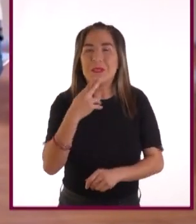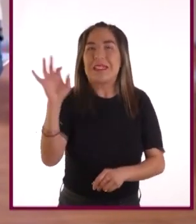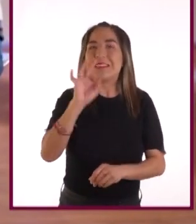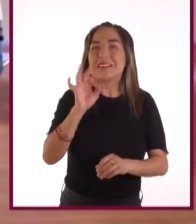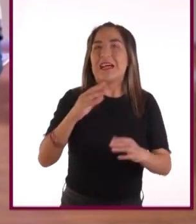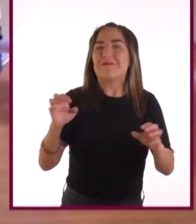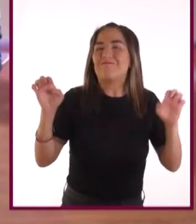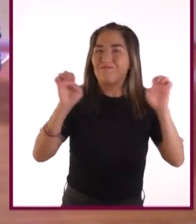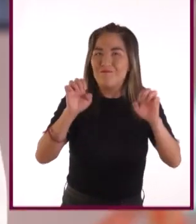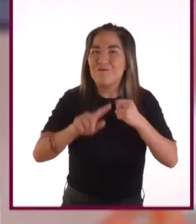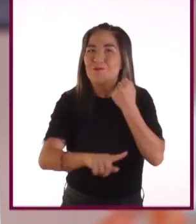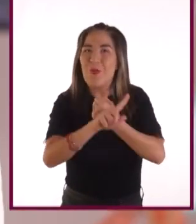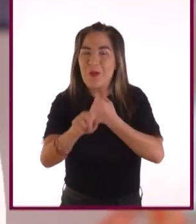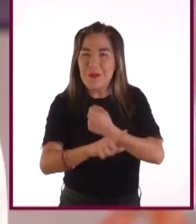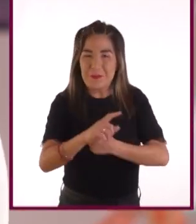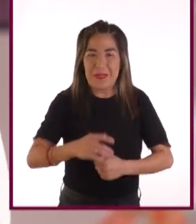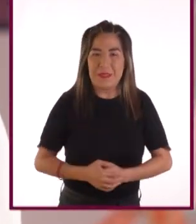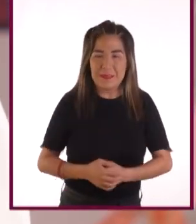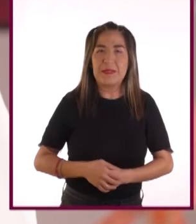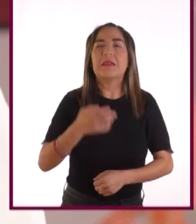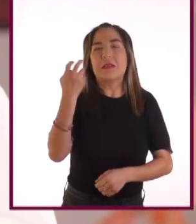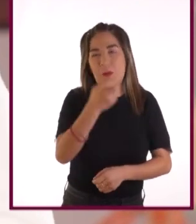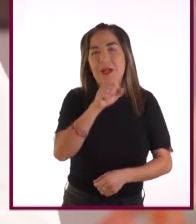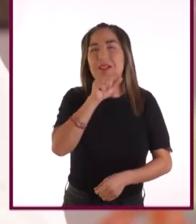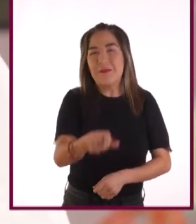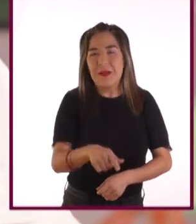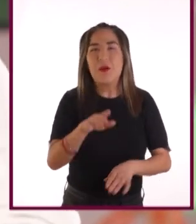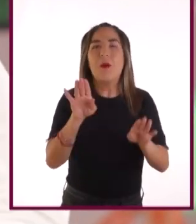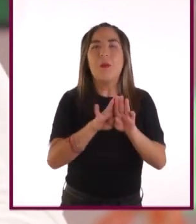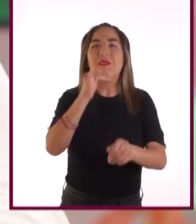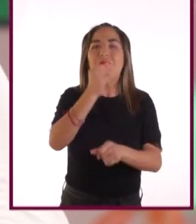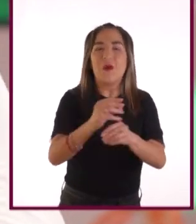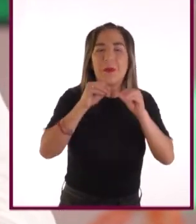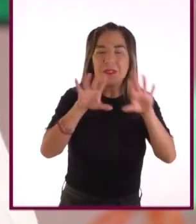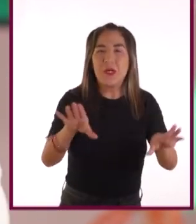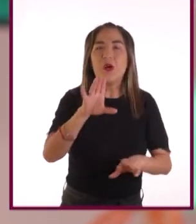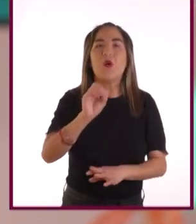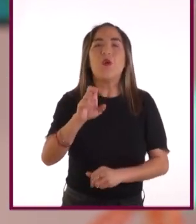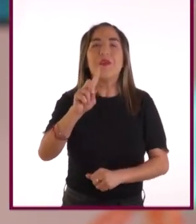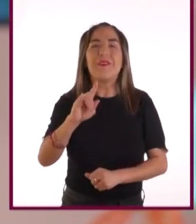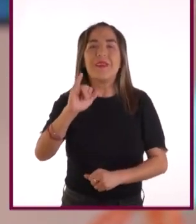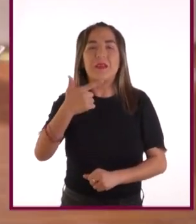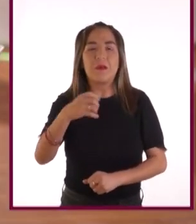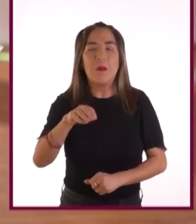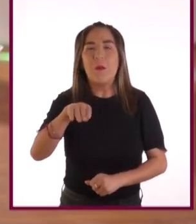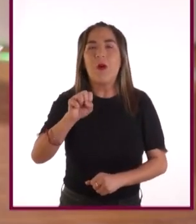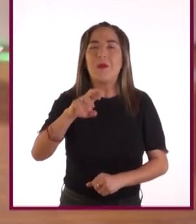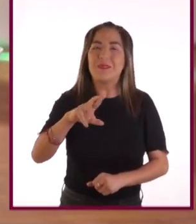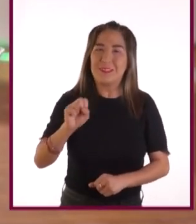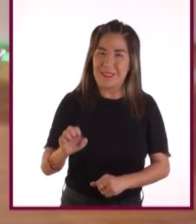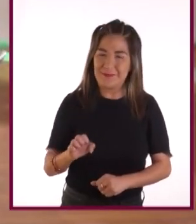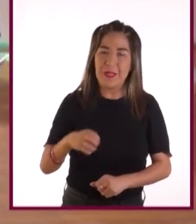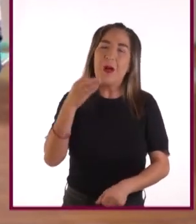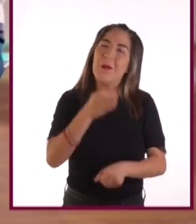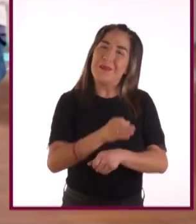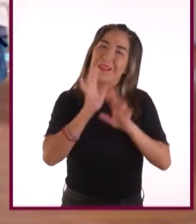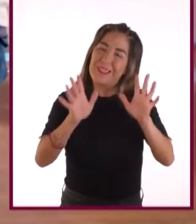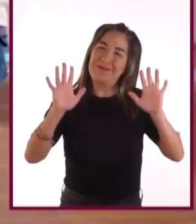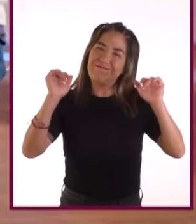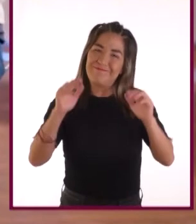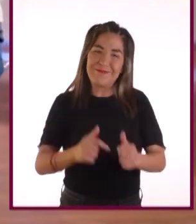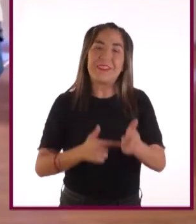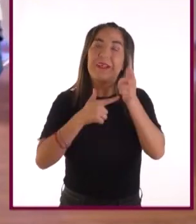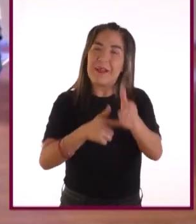ante una emergencia, pero también para comunicarse con mensajes encriptados en código Morse, ¿eh? Es hora de despedirnos